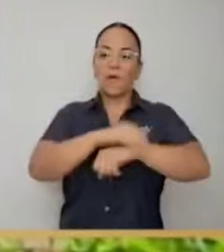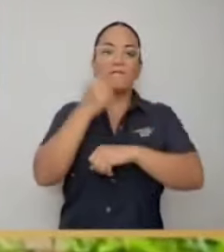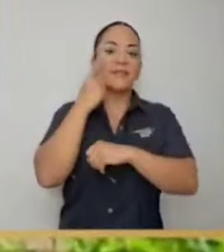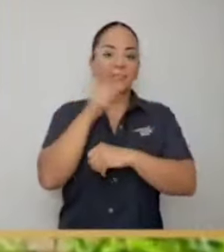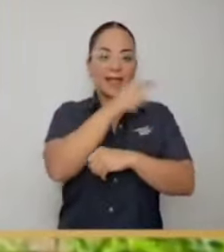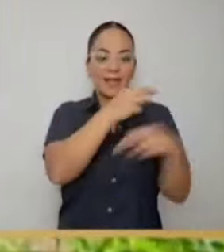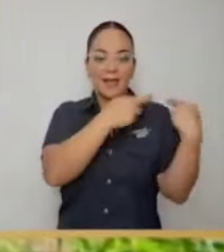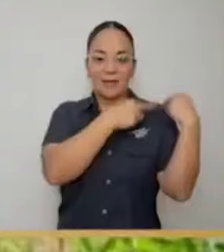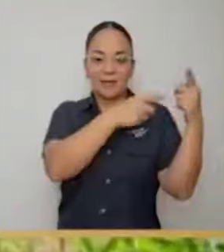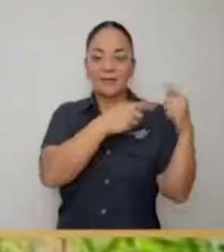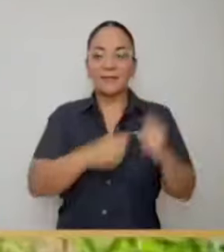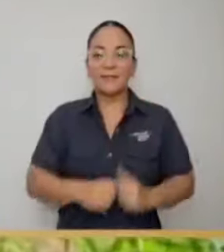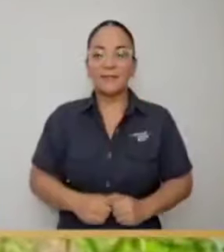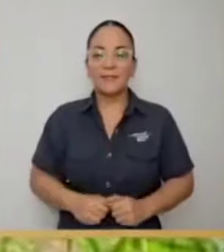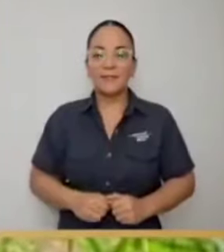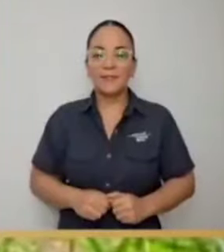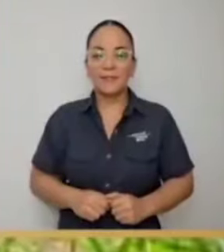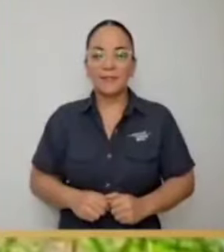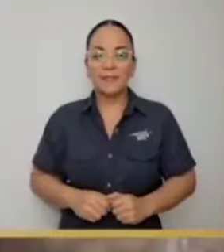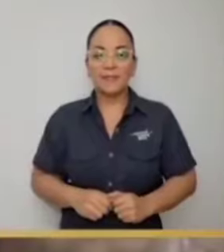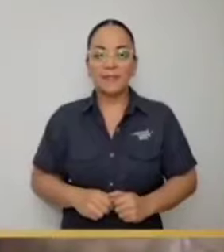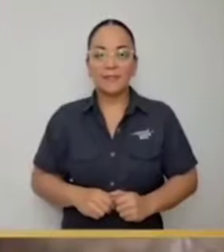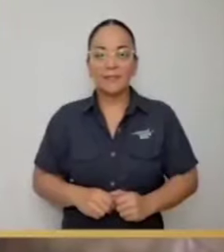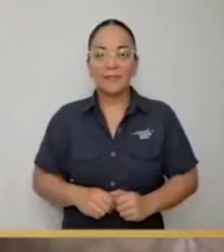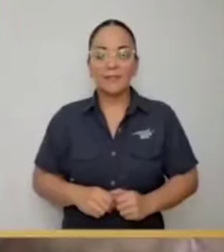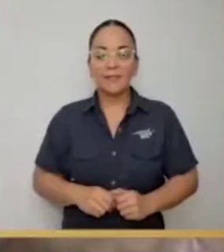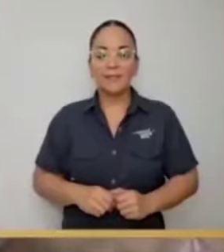las órdenes de la Fiscalía.